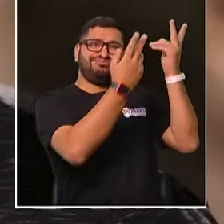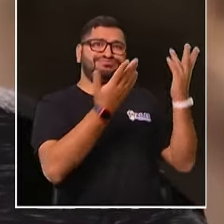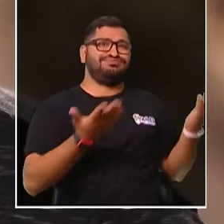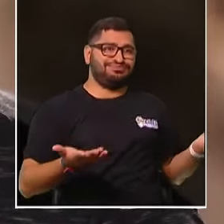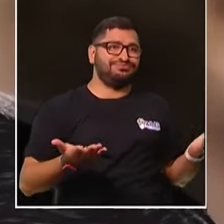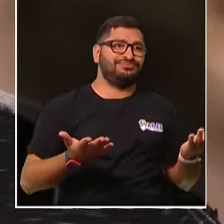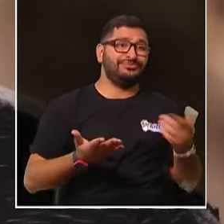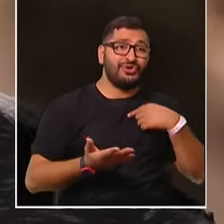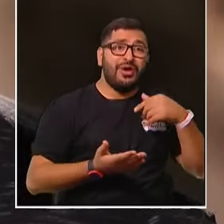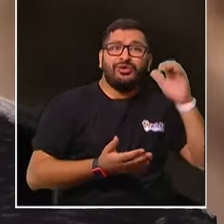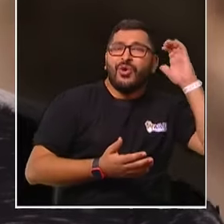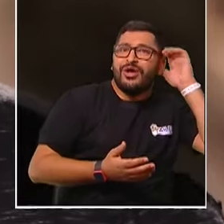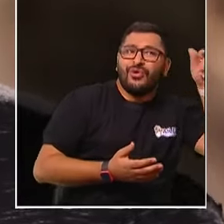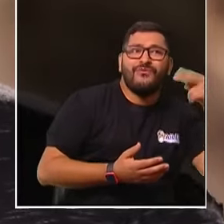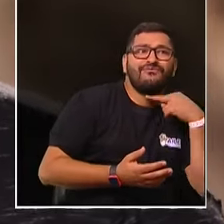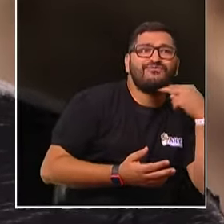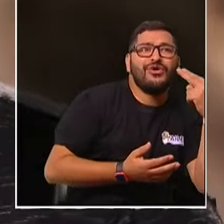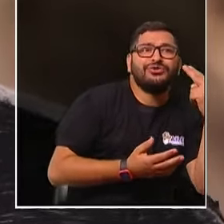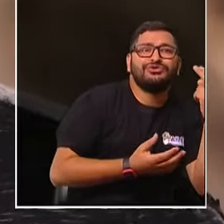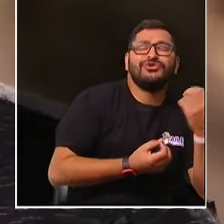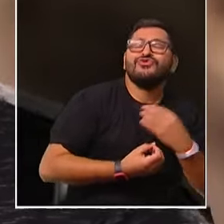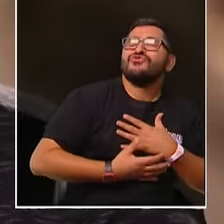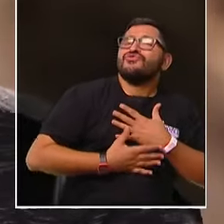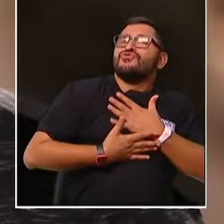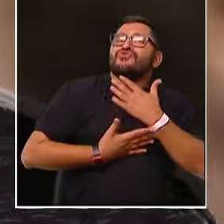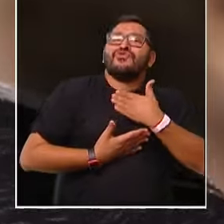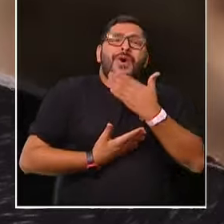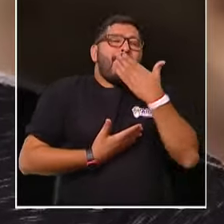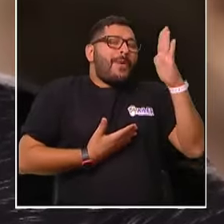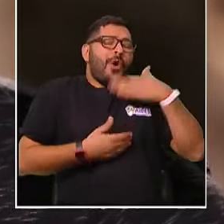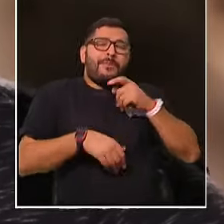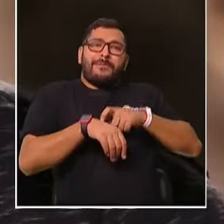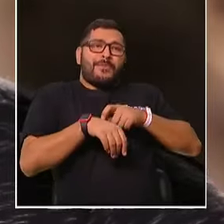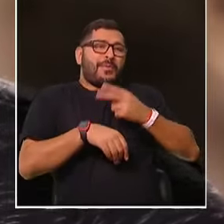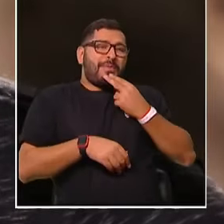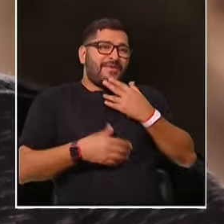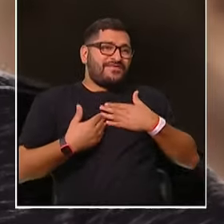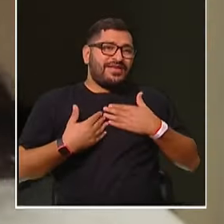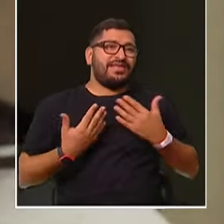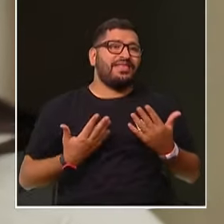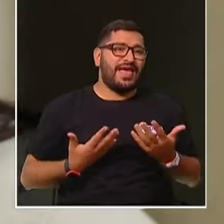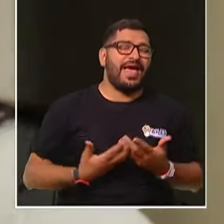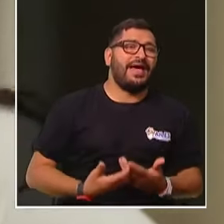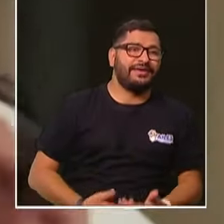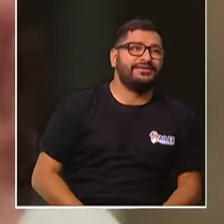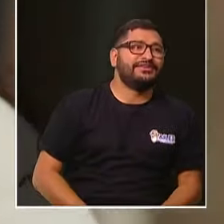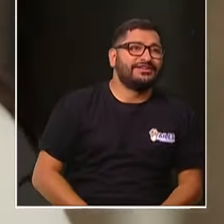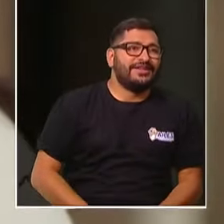Milagrito. Y de nuevo escuchar a tu hija, eso para mí fue lo mejor.